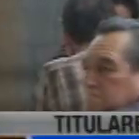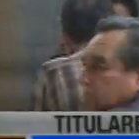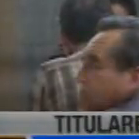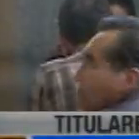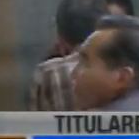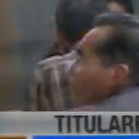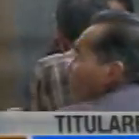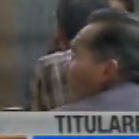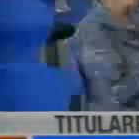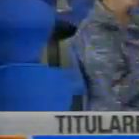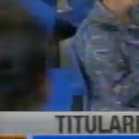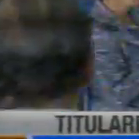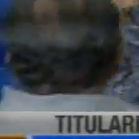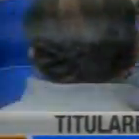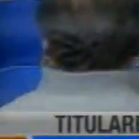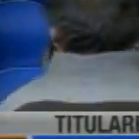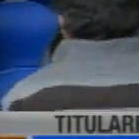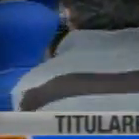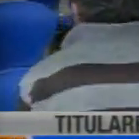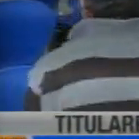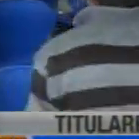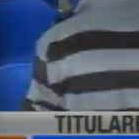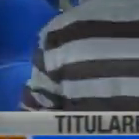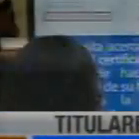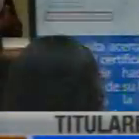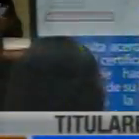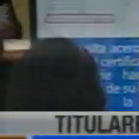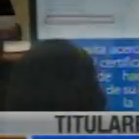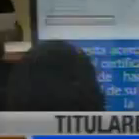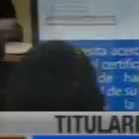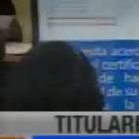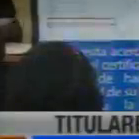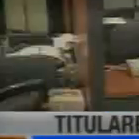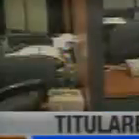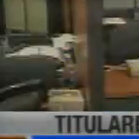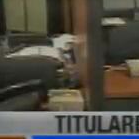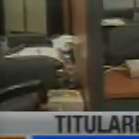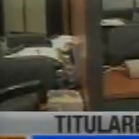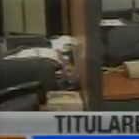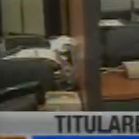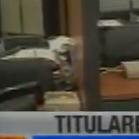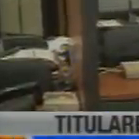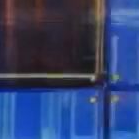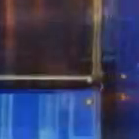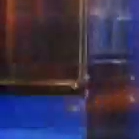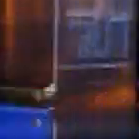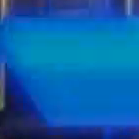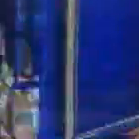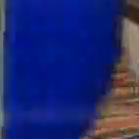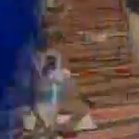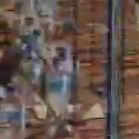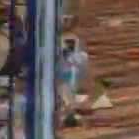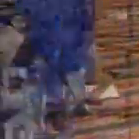Profesionales y trabajadores independientes reaccionan sobre la afiliación obligatoria al Seguro Social.